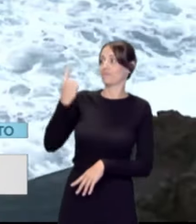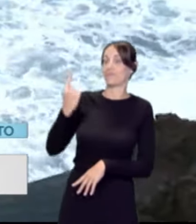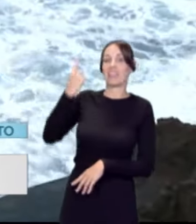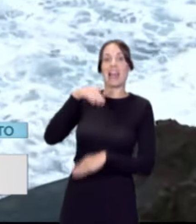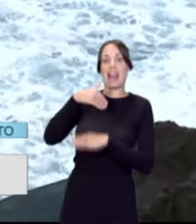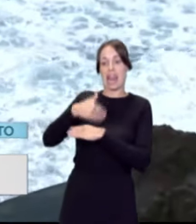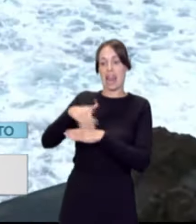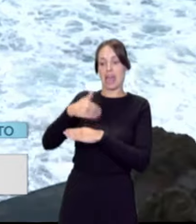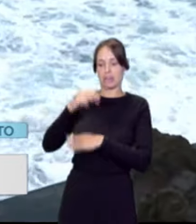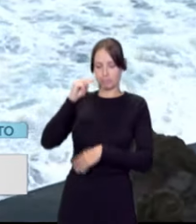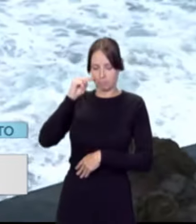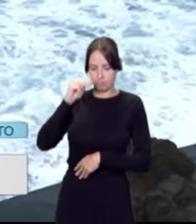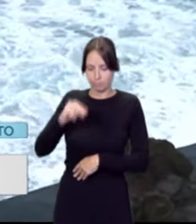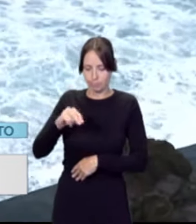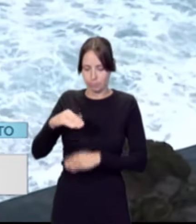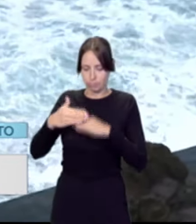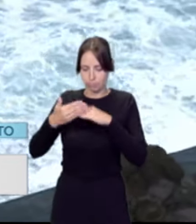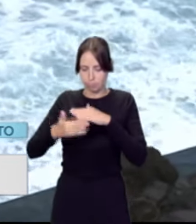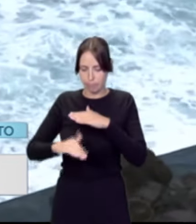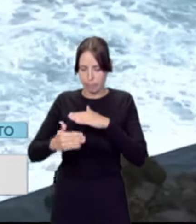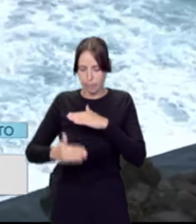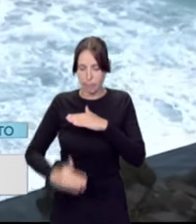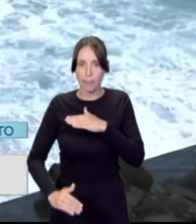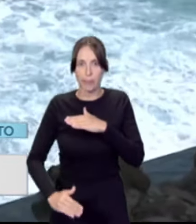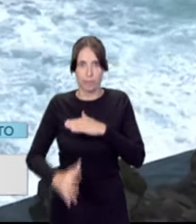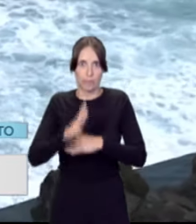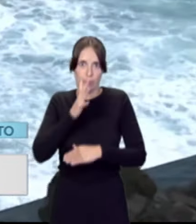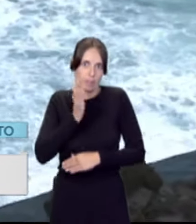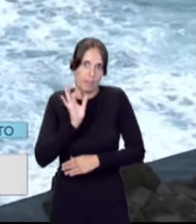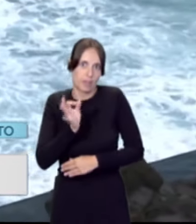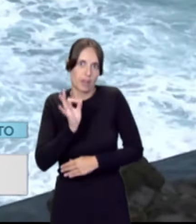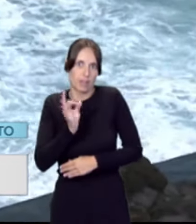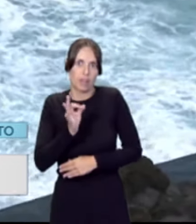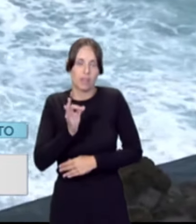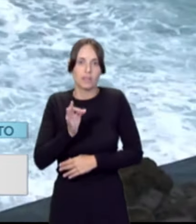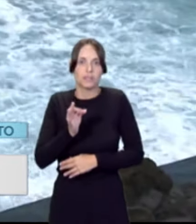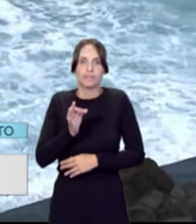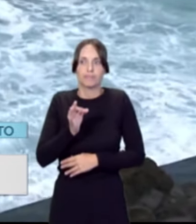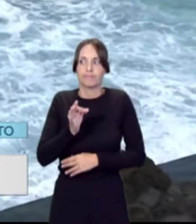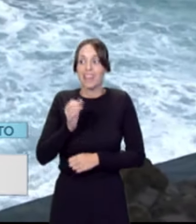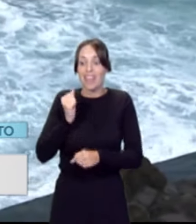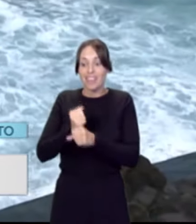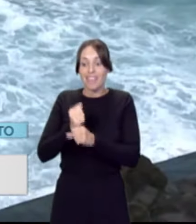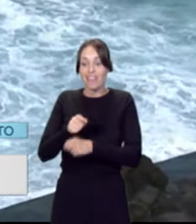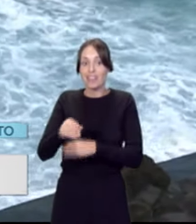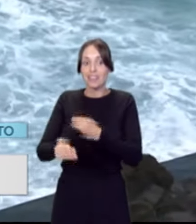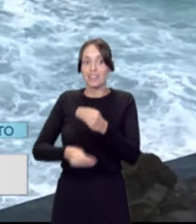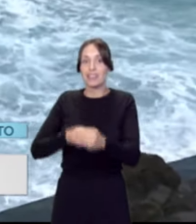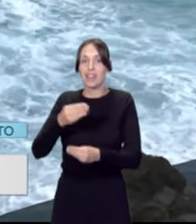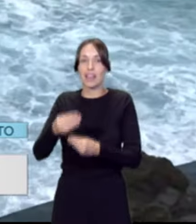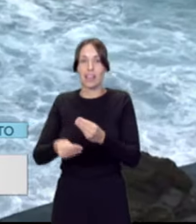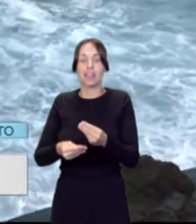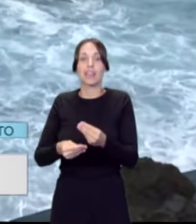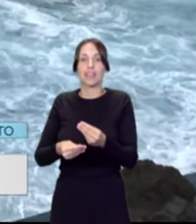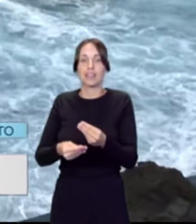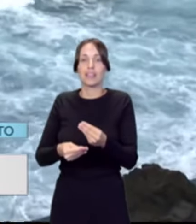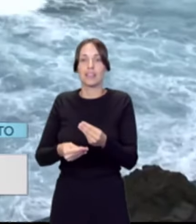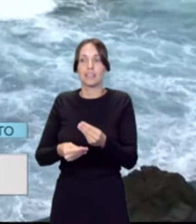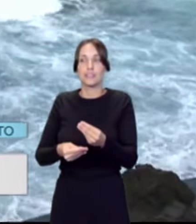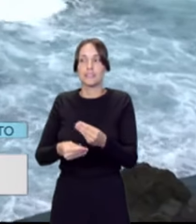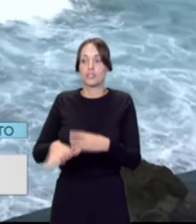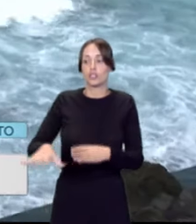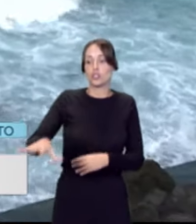nos queda todo este risco, todo este letime, porque efectivamente es muy importante todo este trabajo que se está haciendo, que además es de la zona